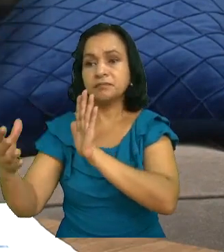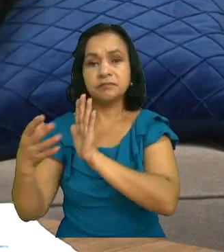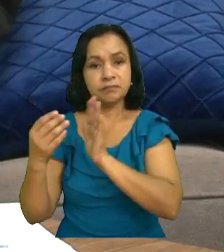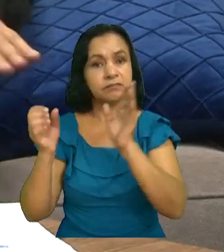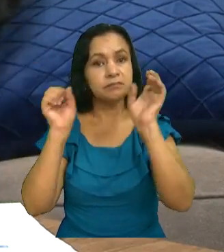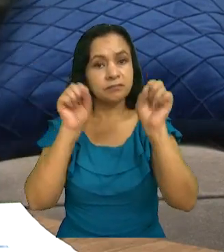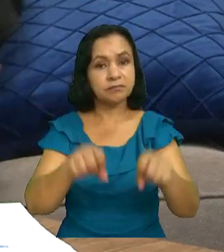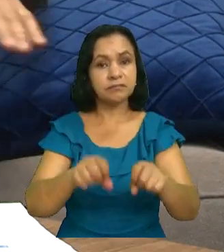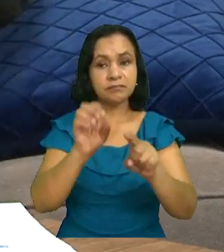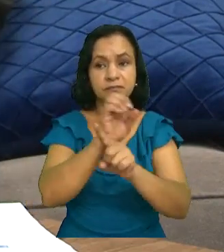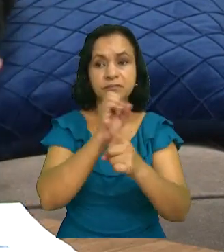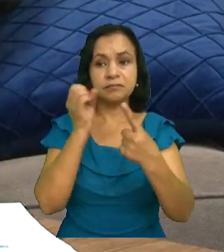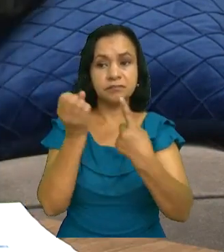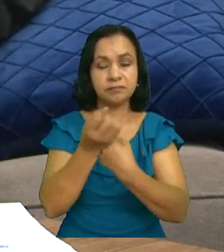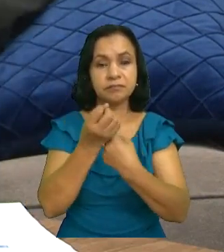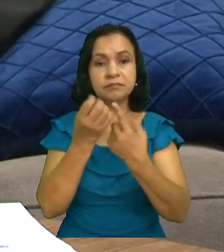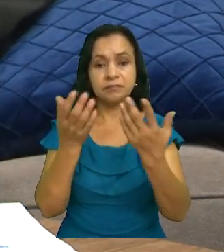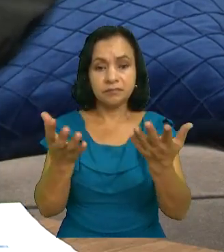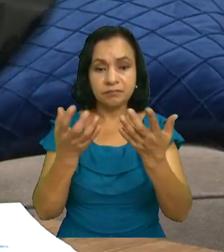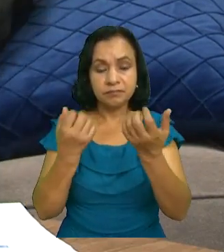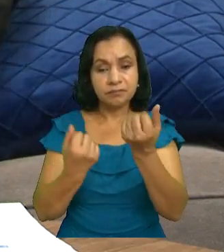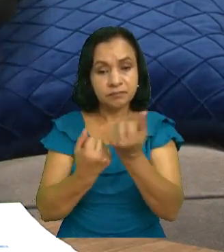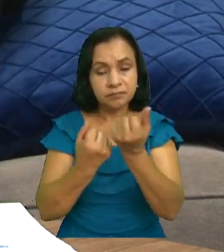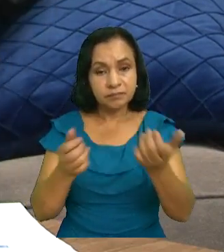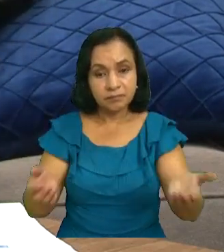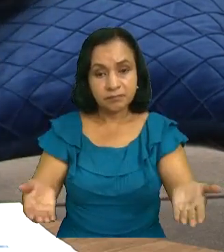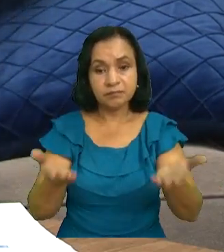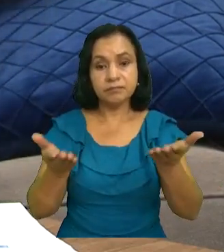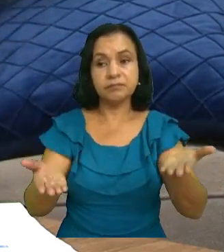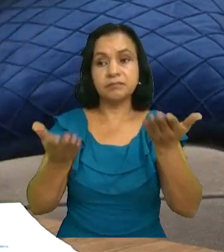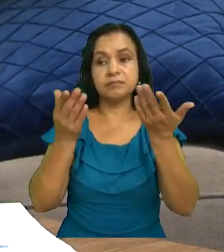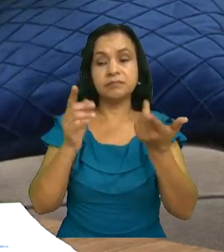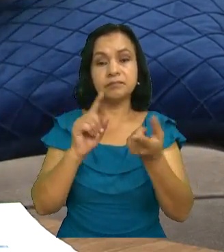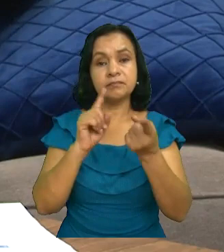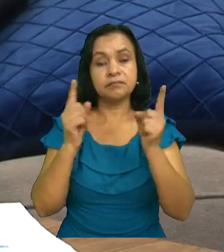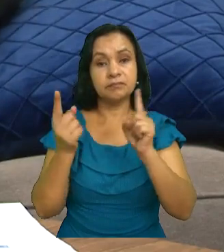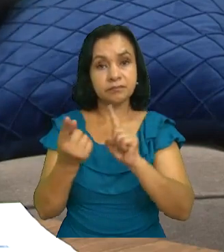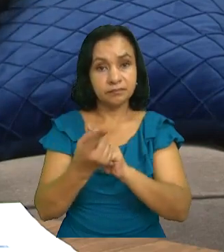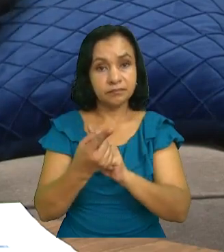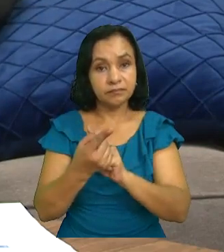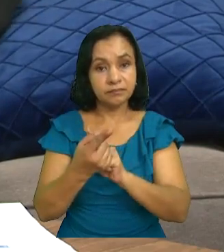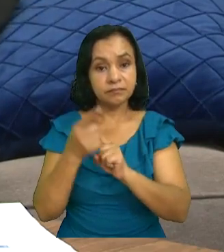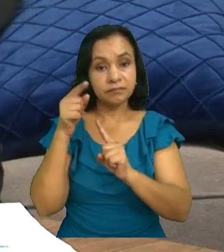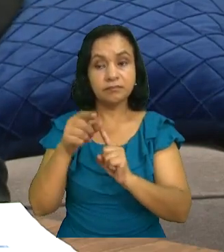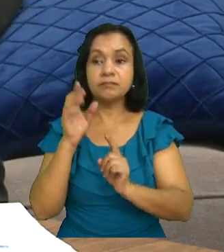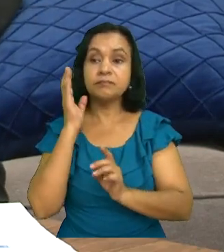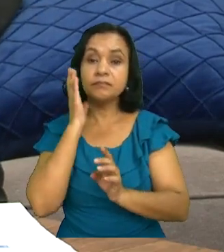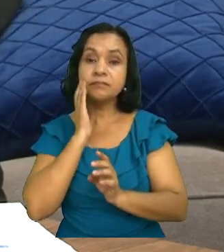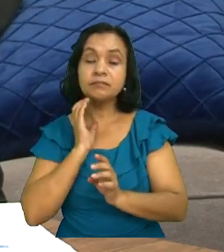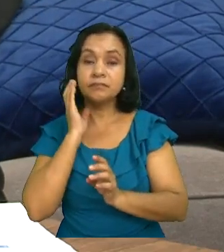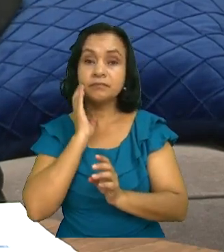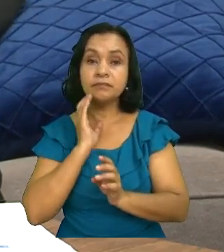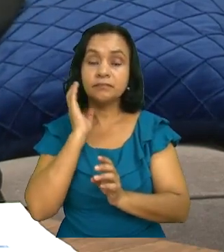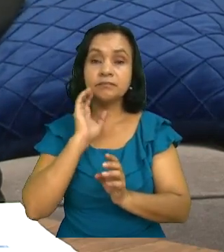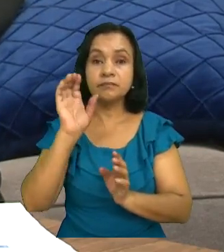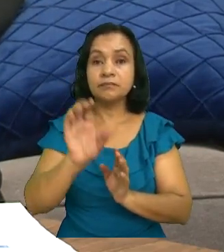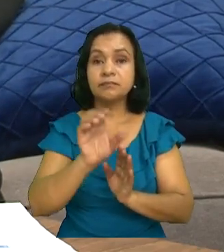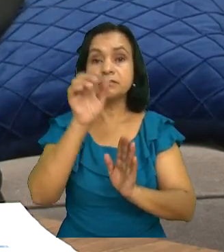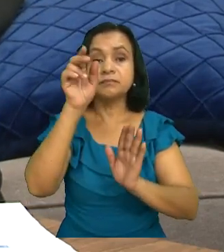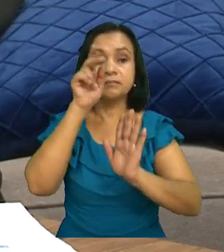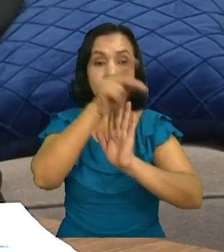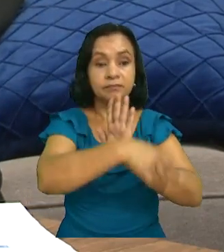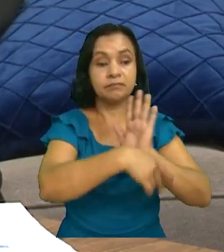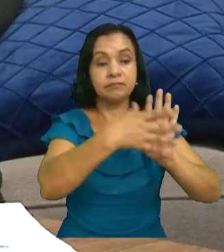Que los organismos están potenciando ahora, okay, para traducir esta experiencia a otros